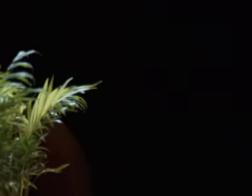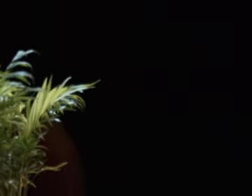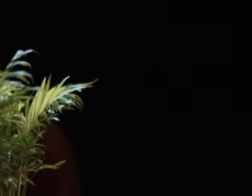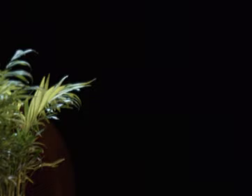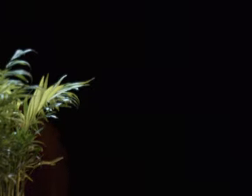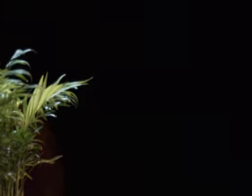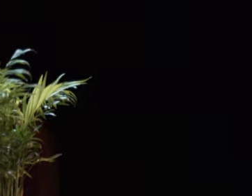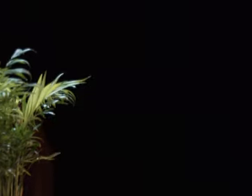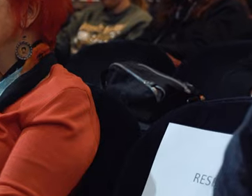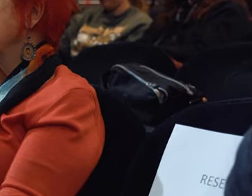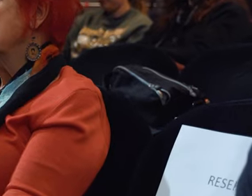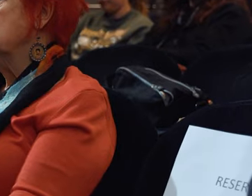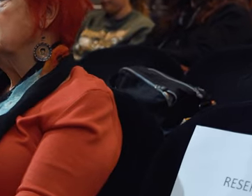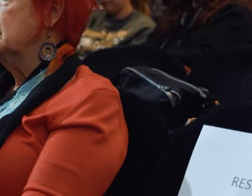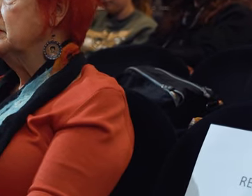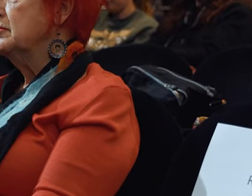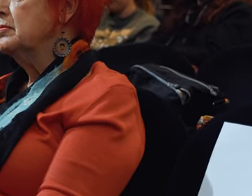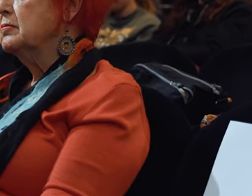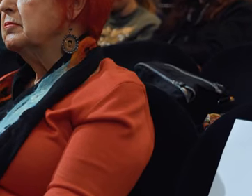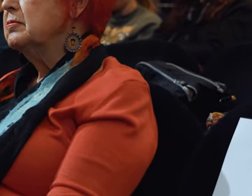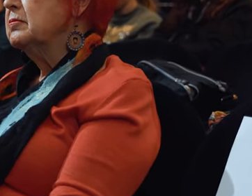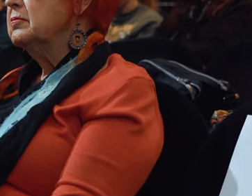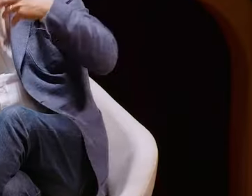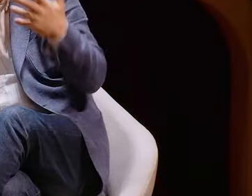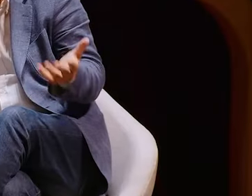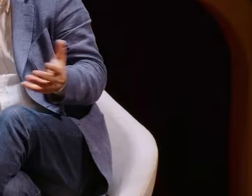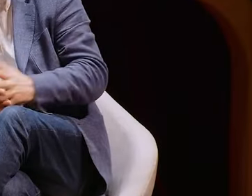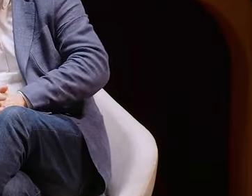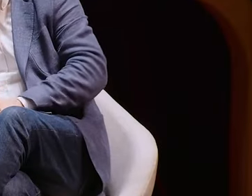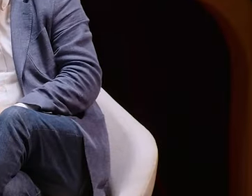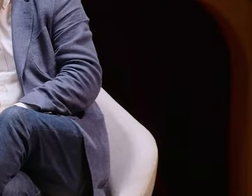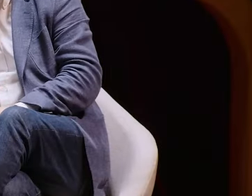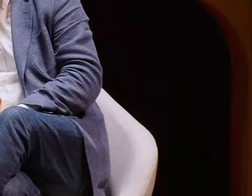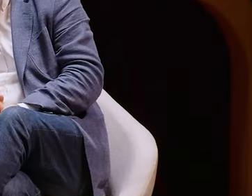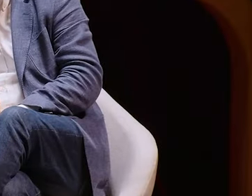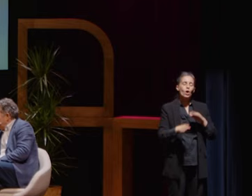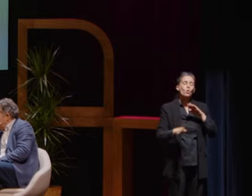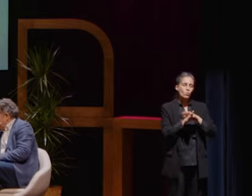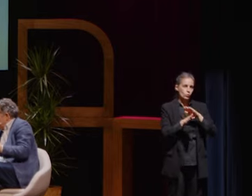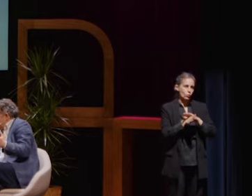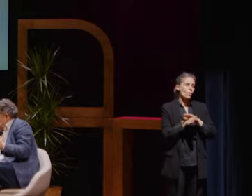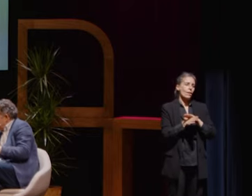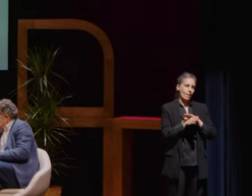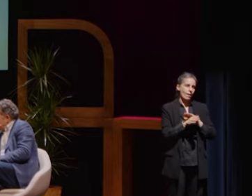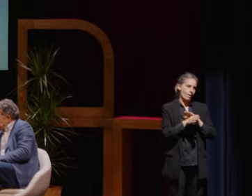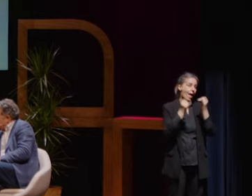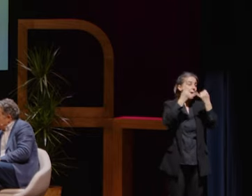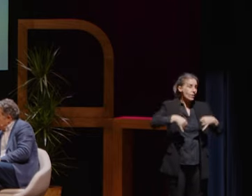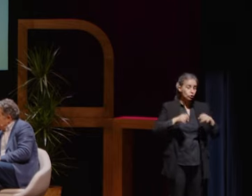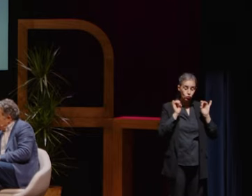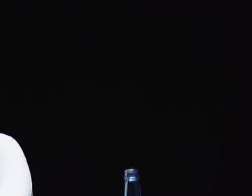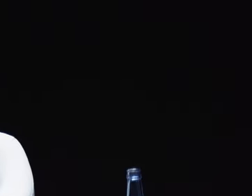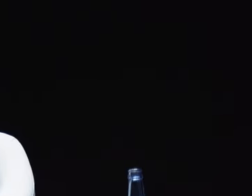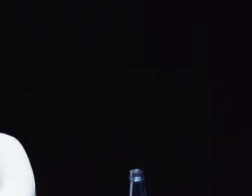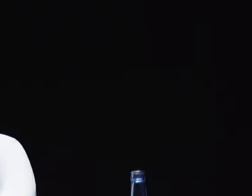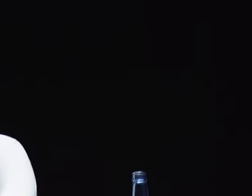Eu estou moi orgulloso de que Pontevedra acolla este foro, polo tanto, sigue sendo necesario eventos como este, foros como